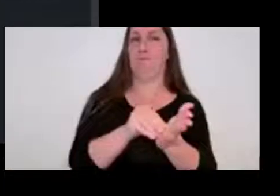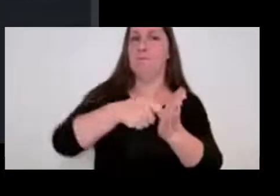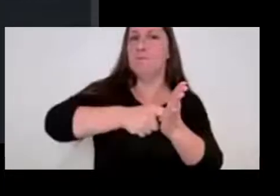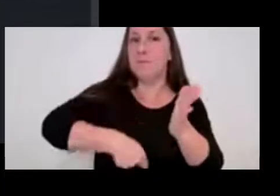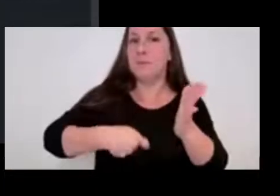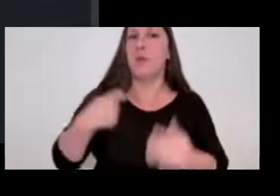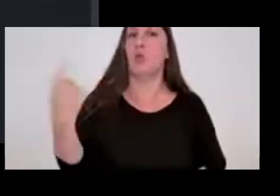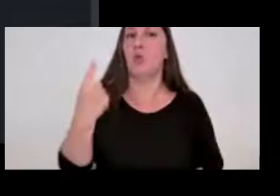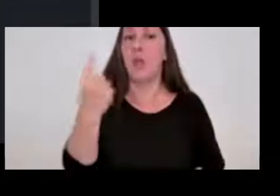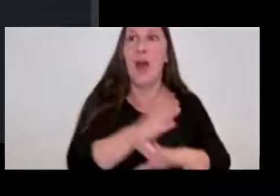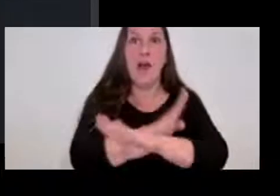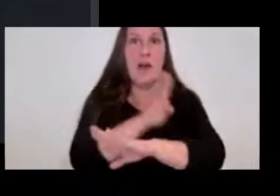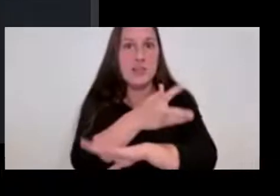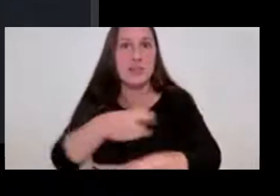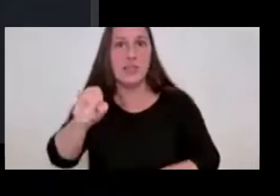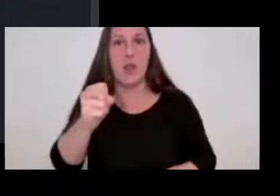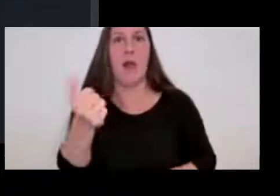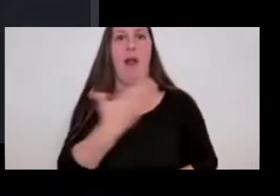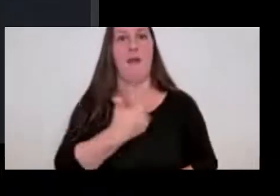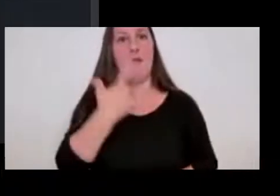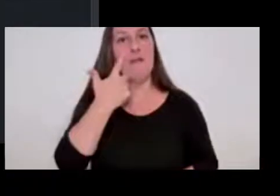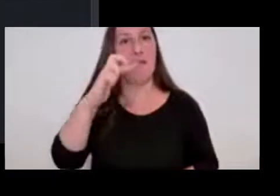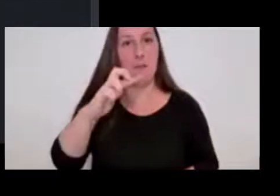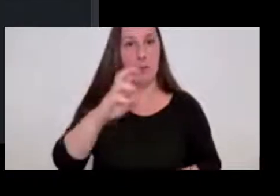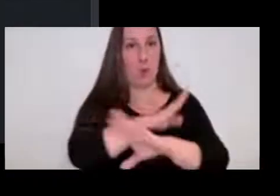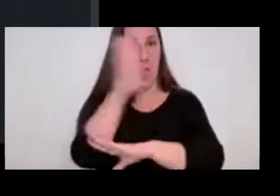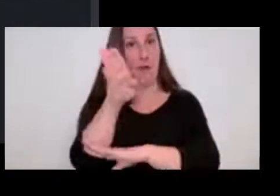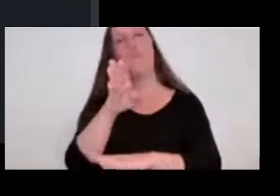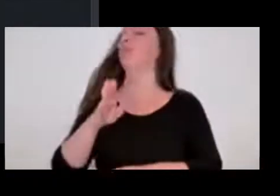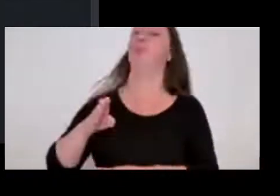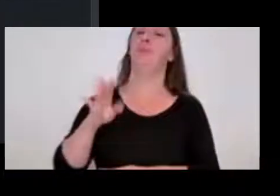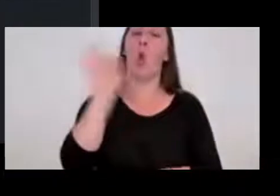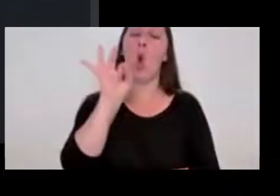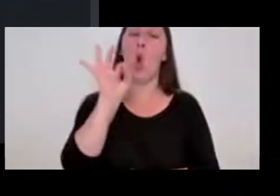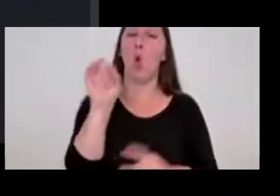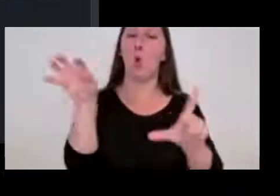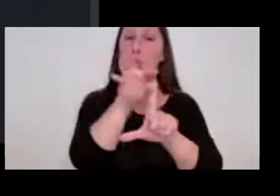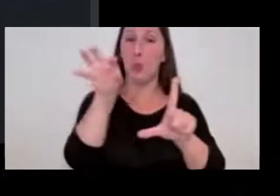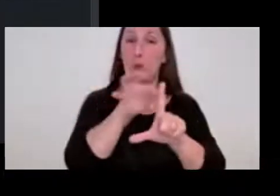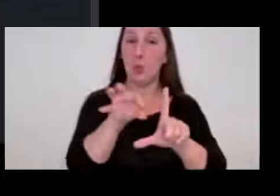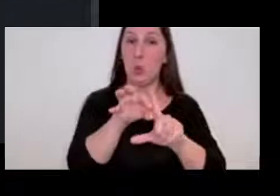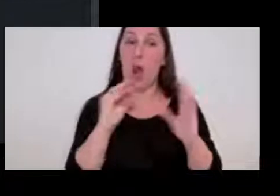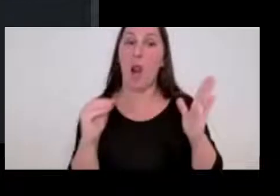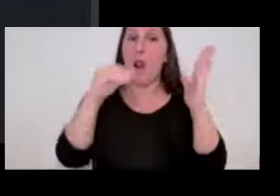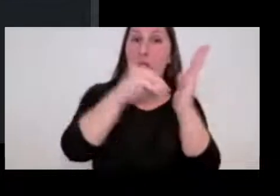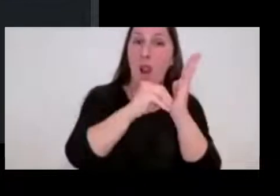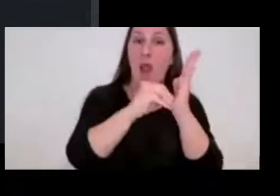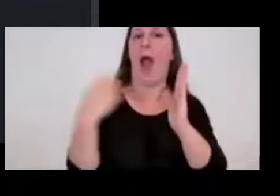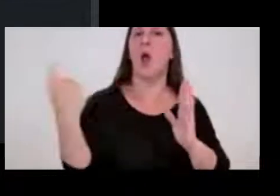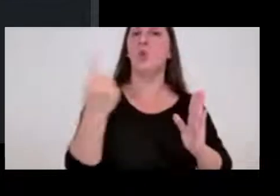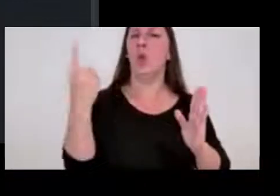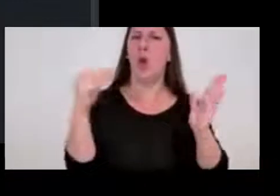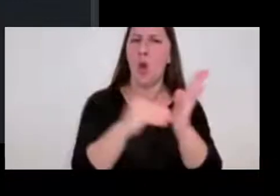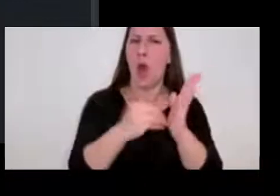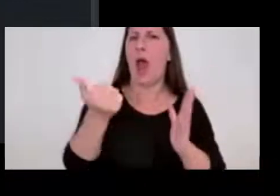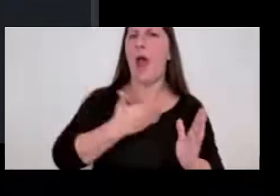si va a la AFIP a hacer un trámite, y no está, o lo hace vía, digamos, virtual, y no está puesto acá como autoridad. Y la firma va a decir, mire, usted no